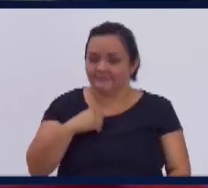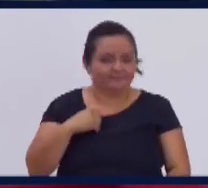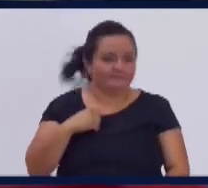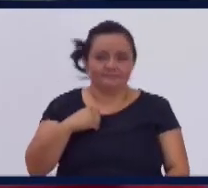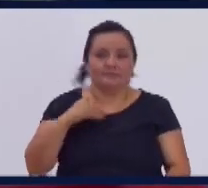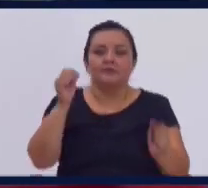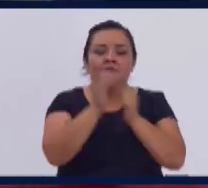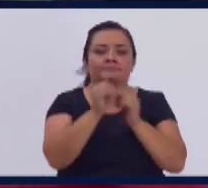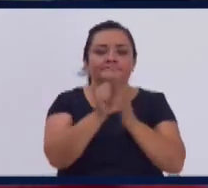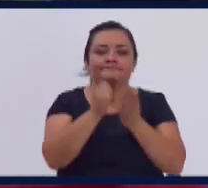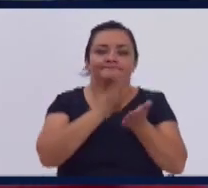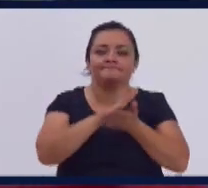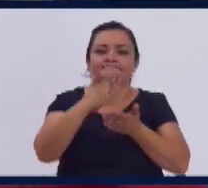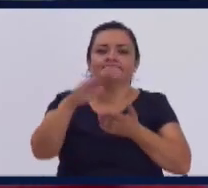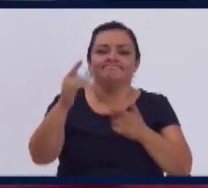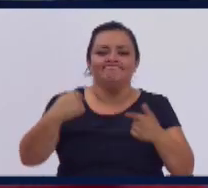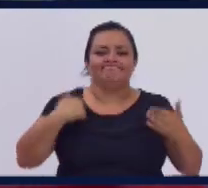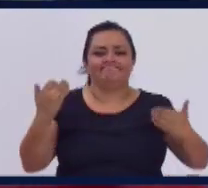espiritual.